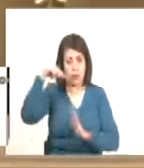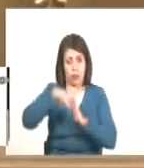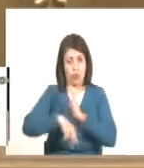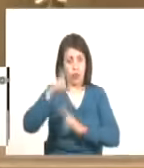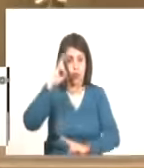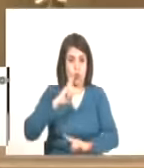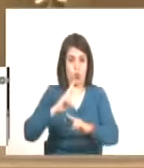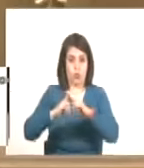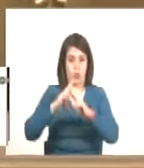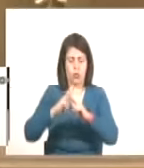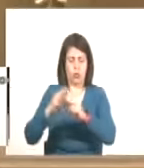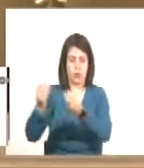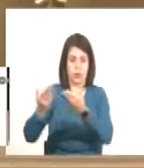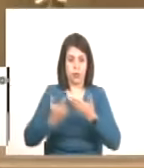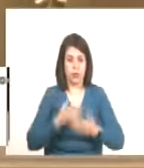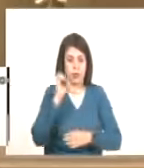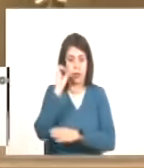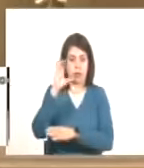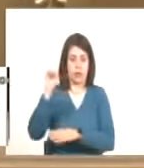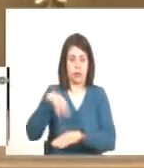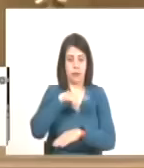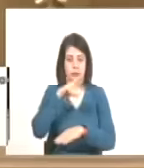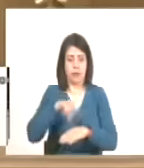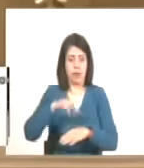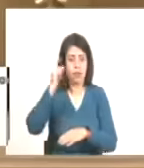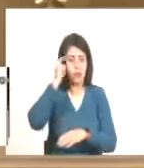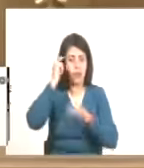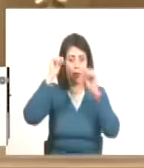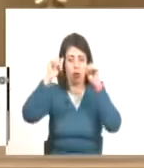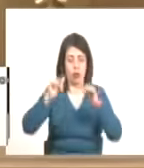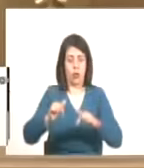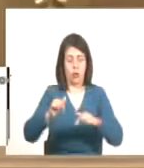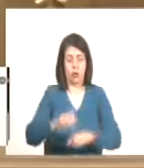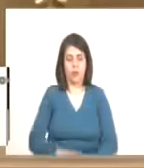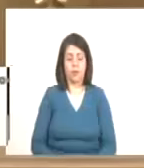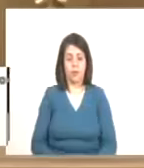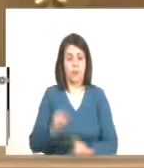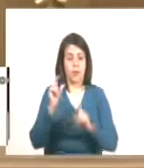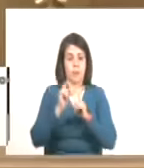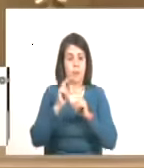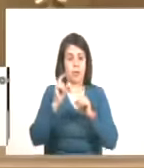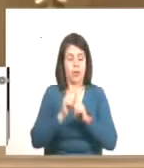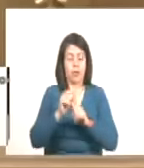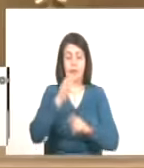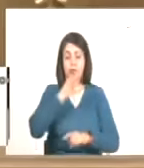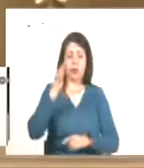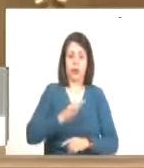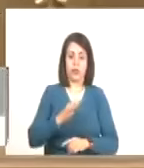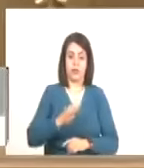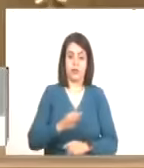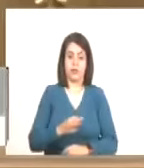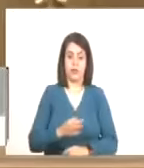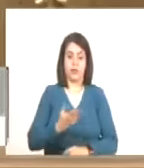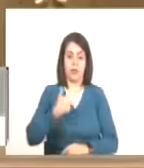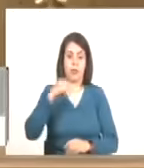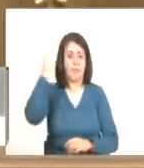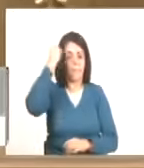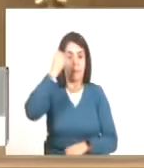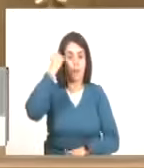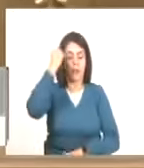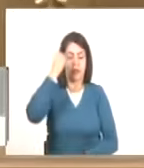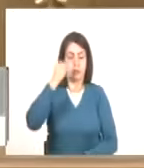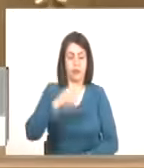honor traer a esta Asamblea Nacional el día de hoy unas palabras para reafirmar su